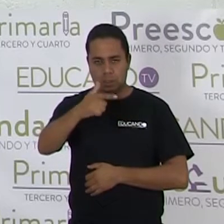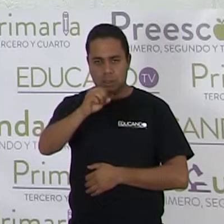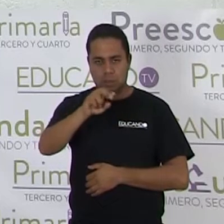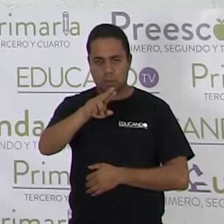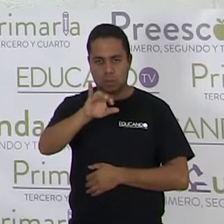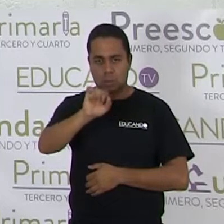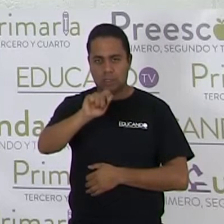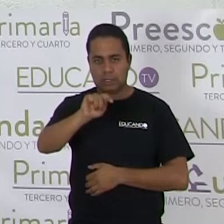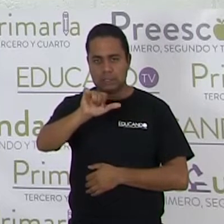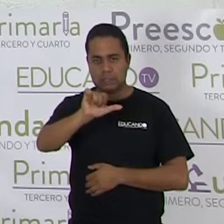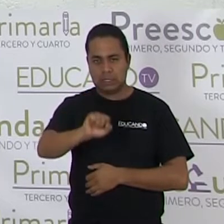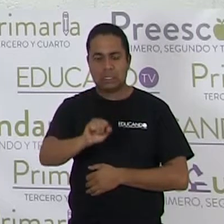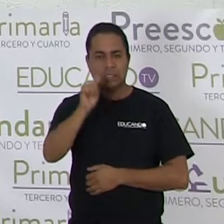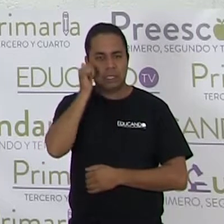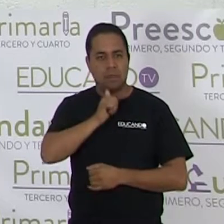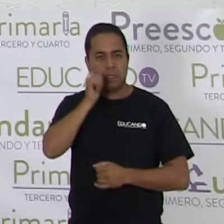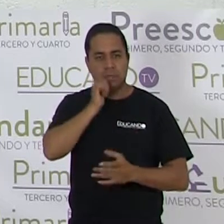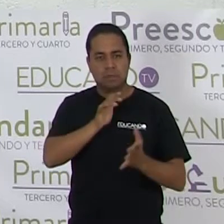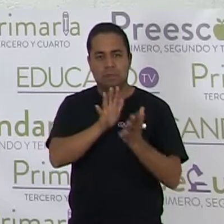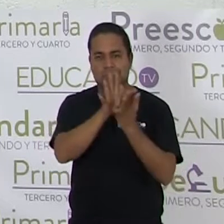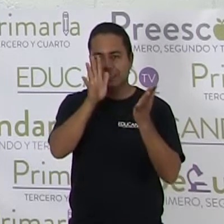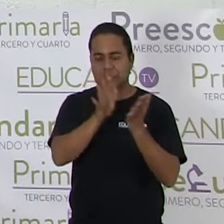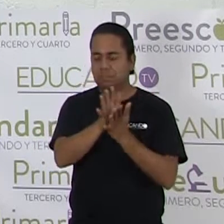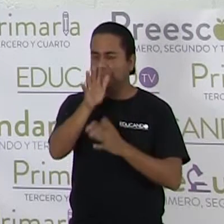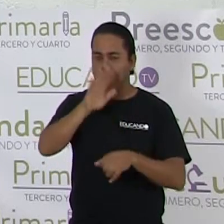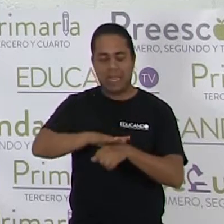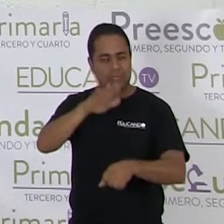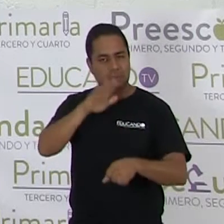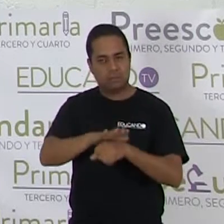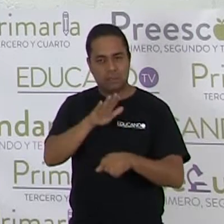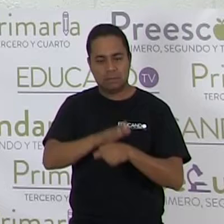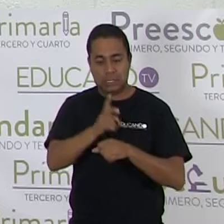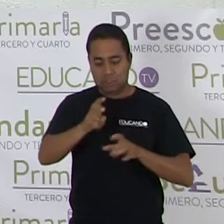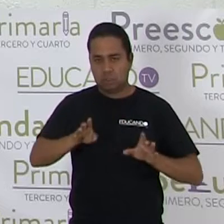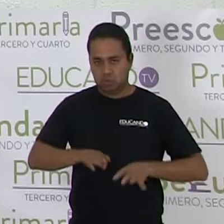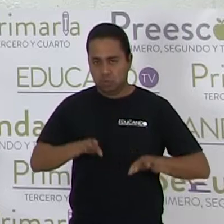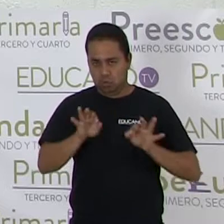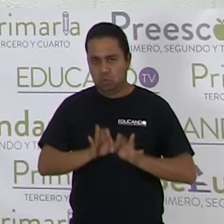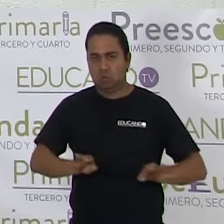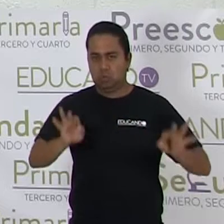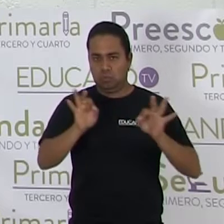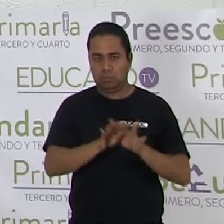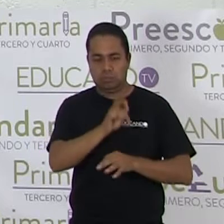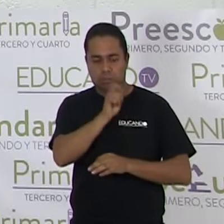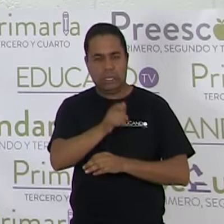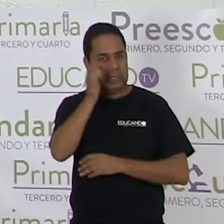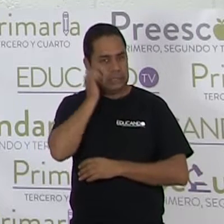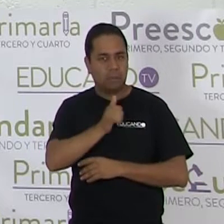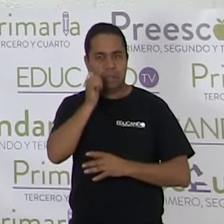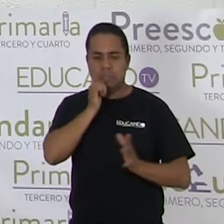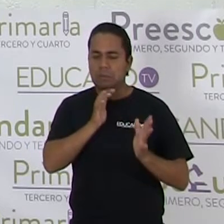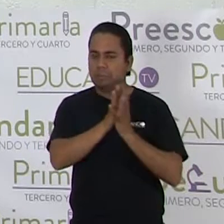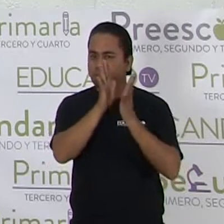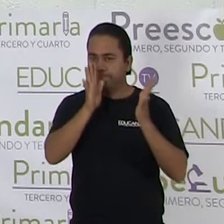actúan más. Esta es una característica importante. Son los que actúan